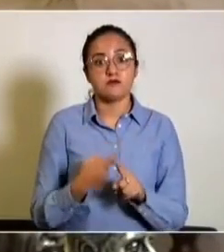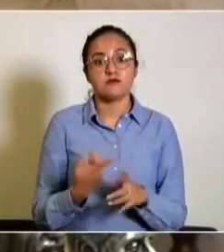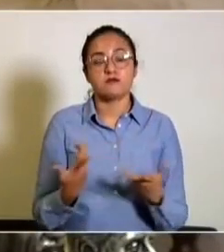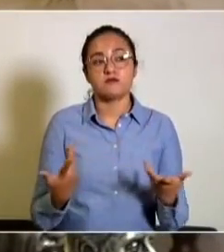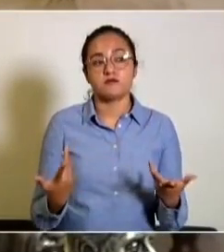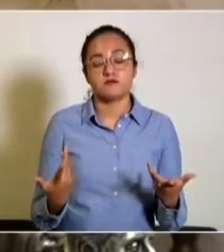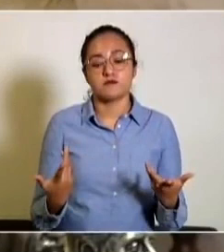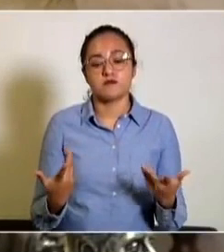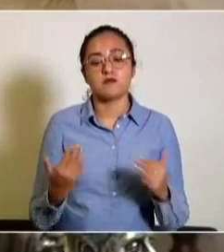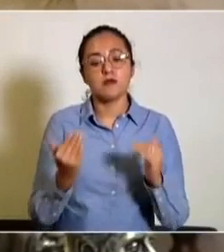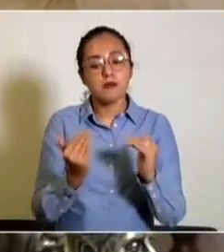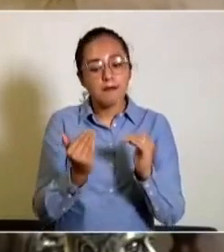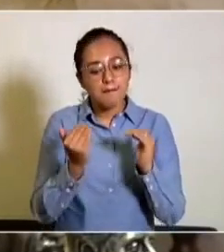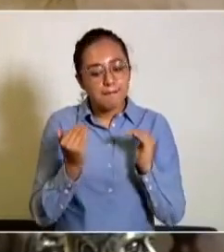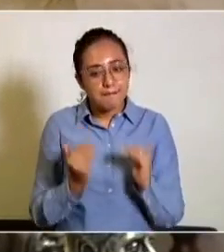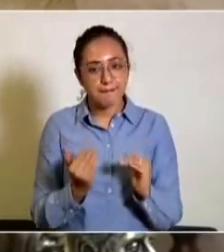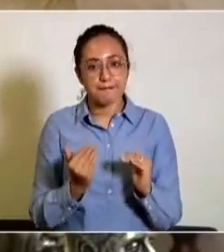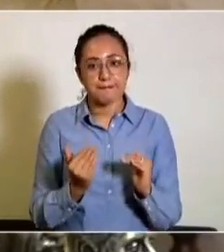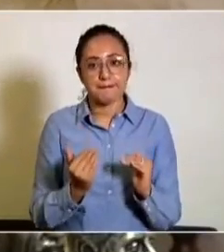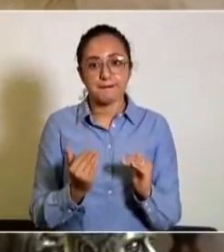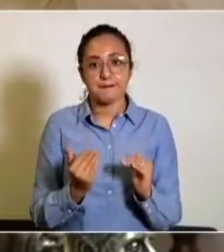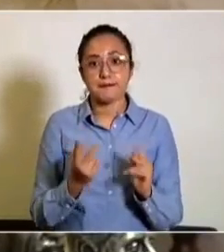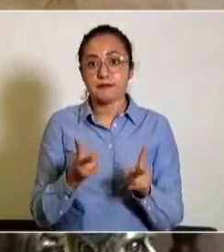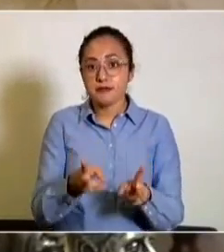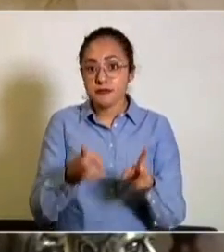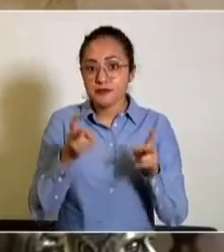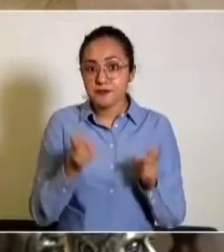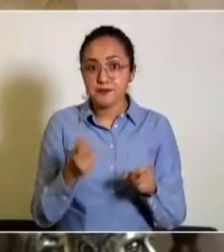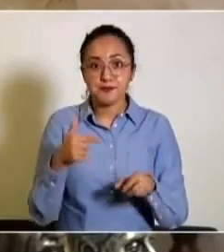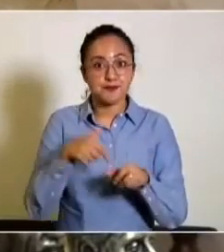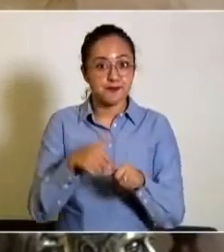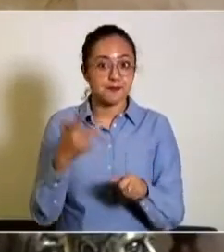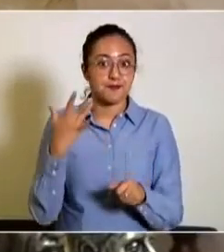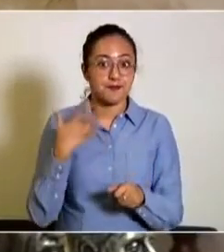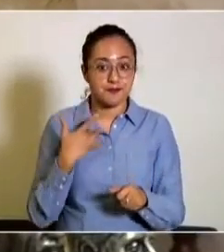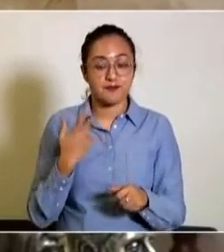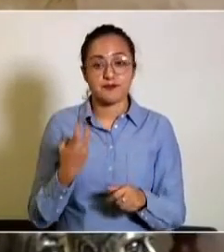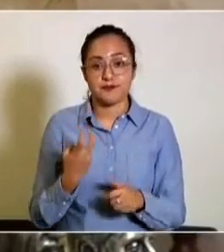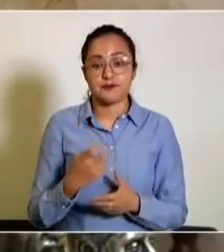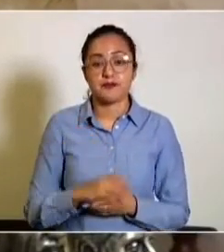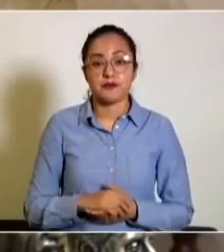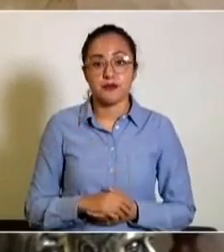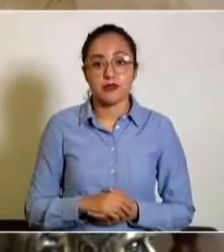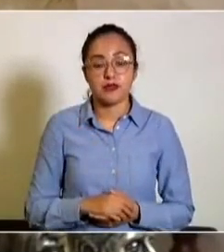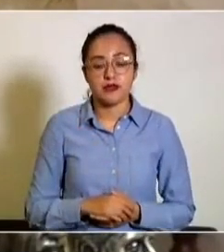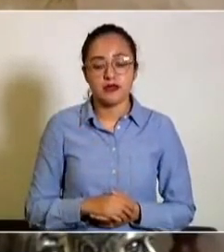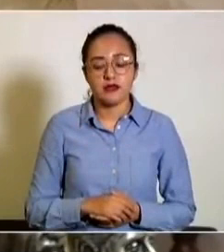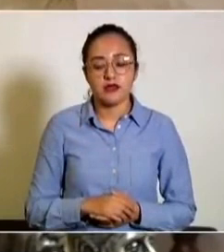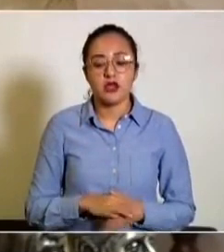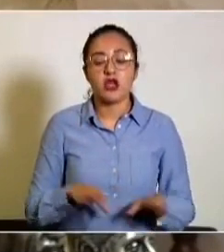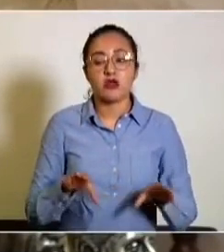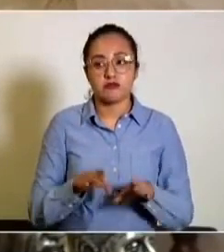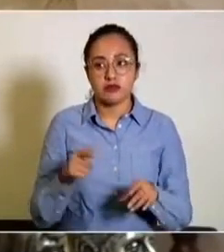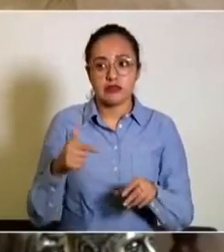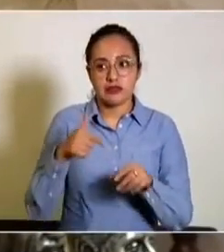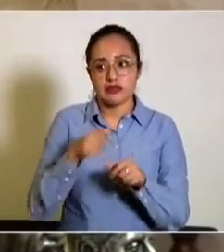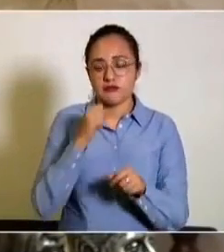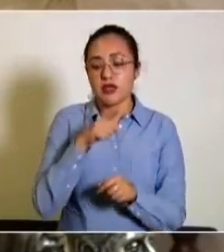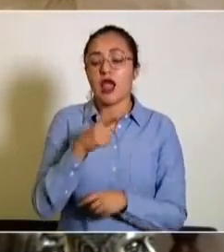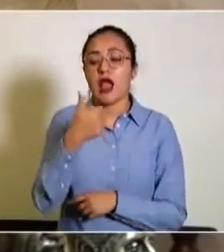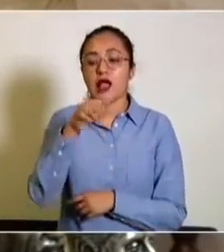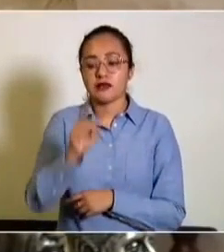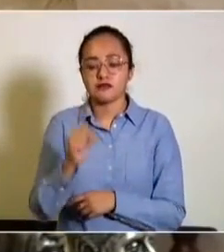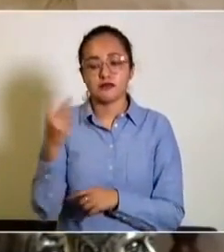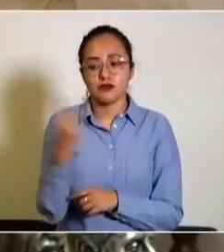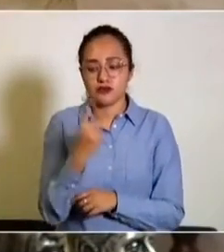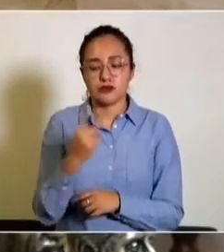el nivel de robo de combustible tanto el de gasolina como el de gas en las